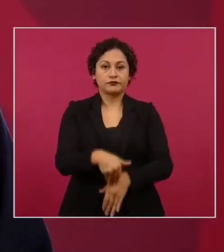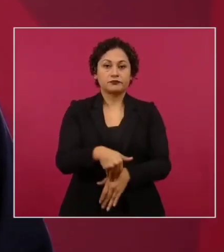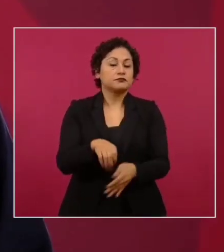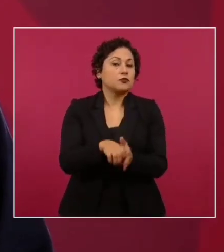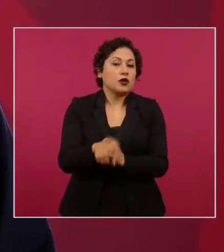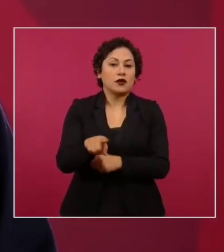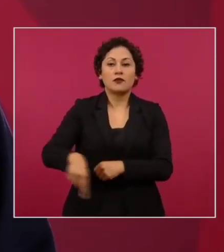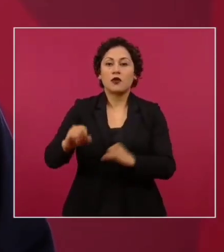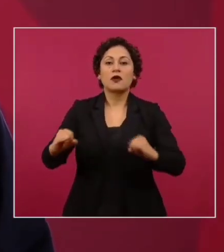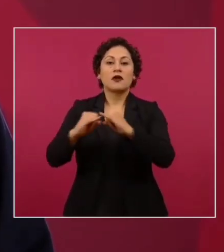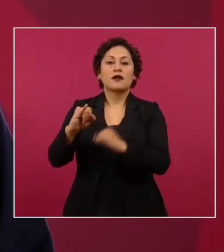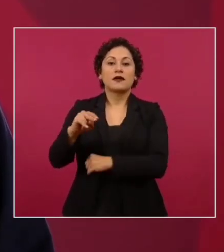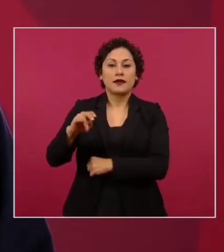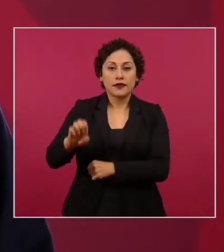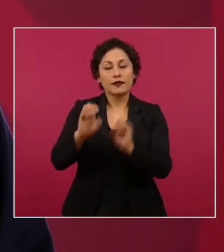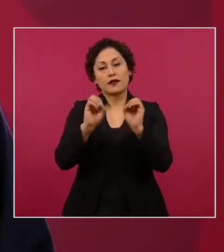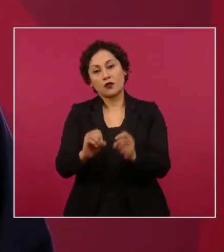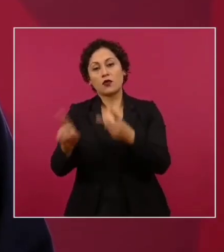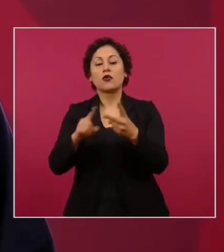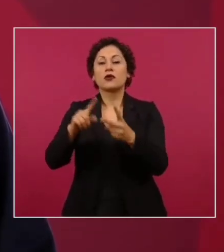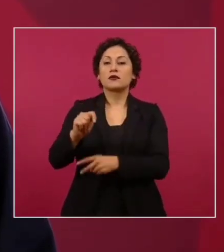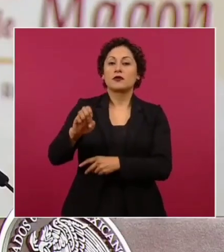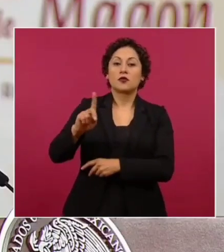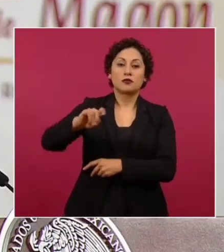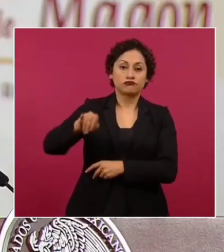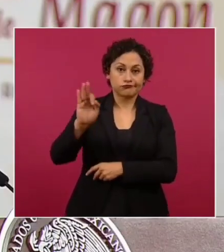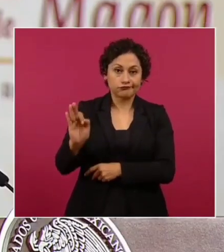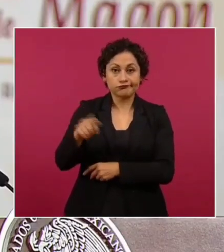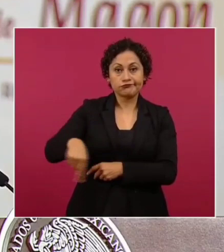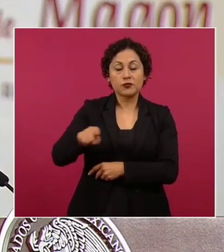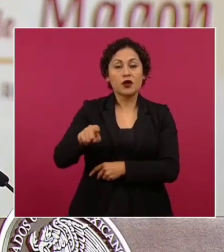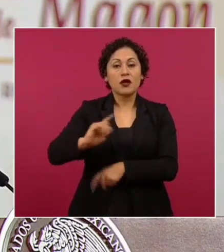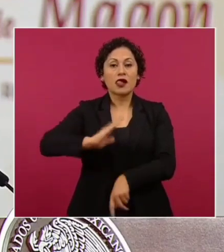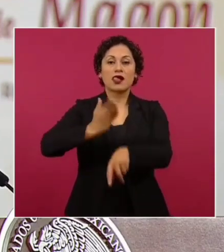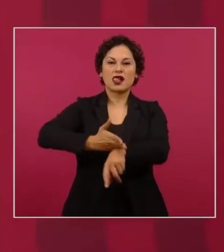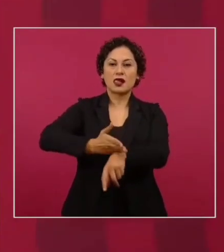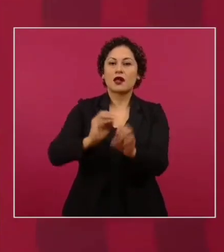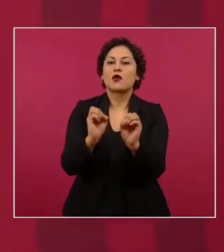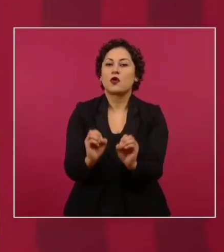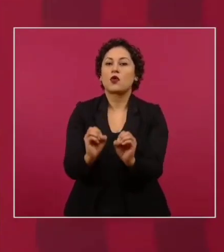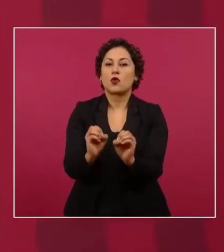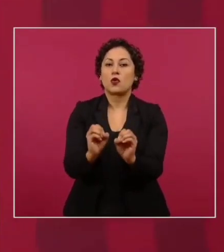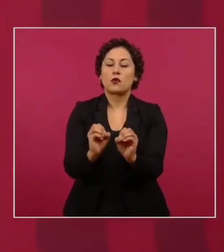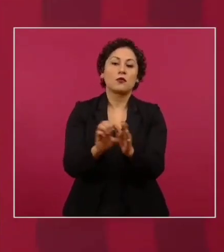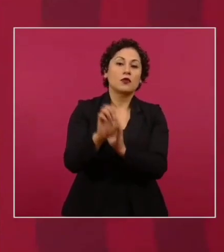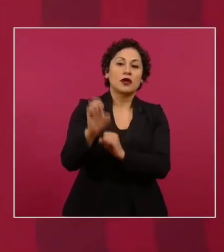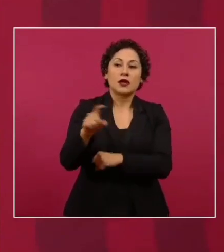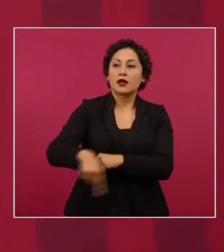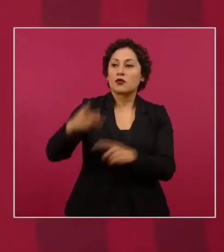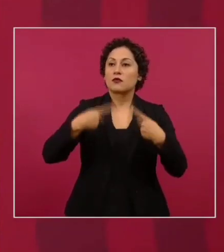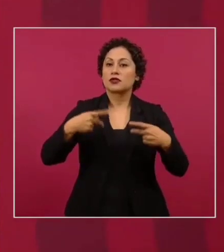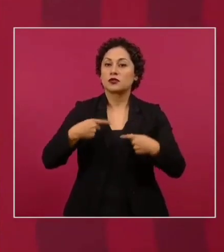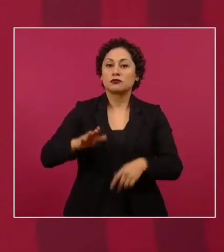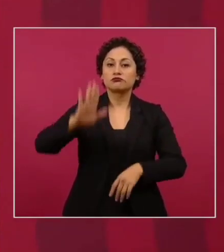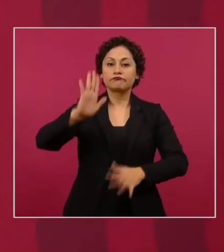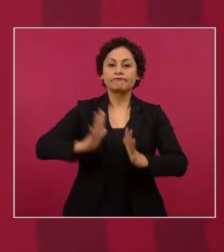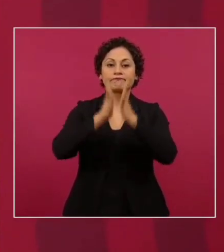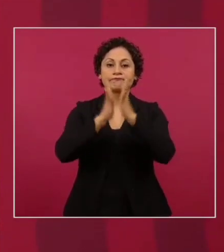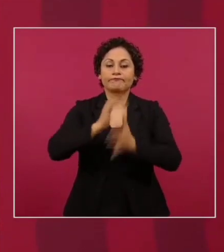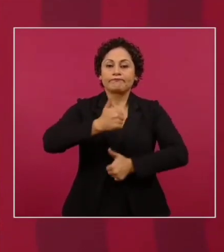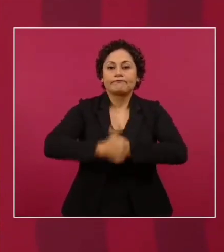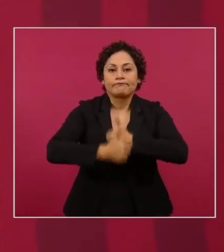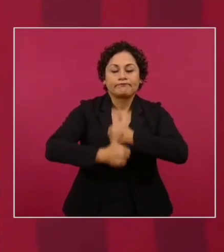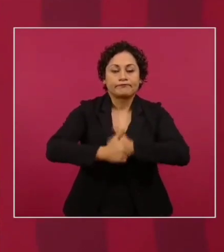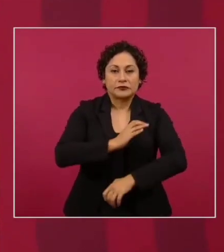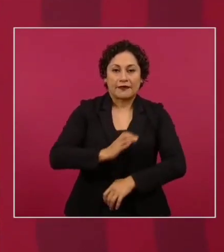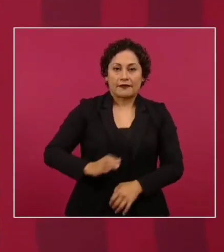Instituto Electoral o el Tribunal Electoral de la Federación imponer penalidades o impedir o negar el registro a candidaturas